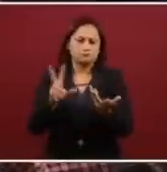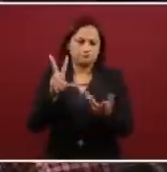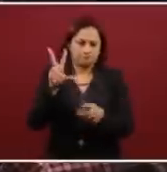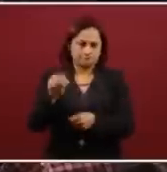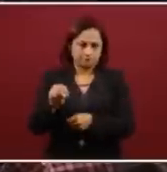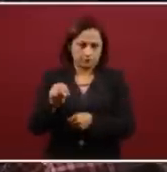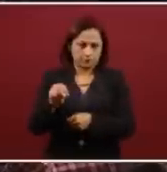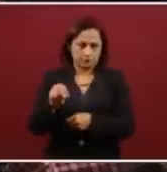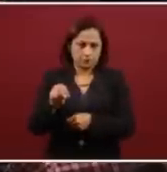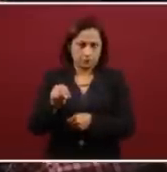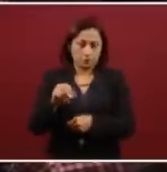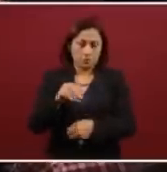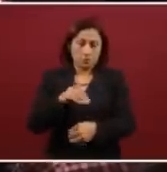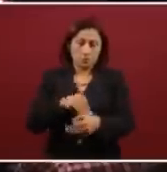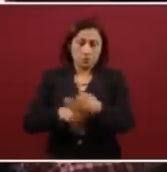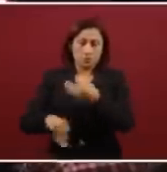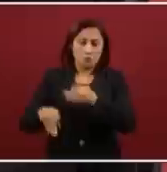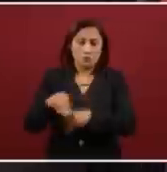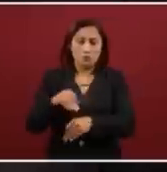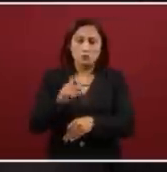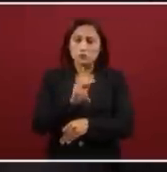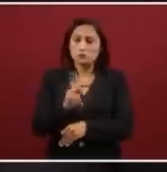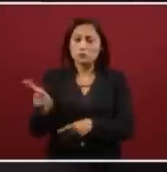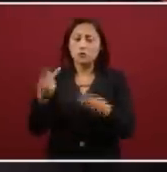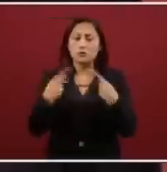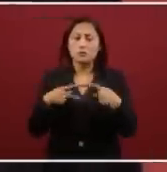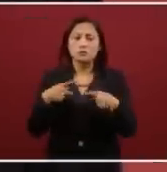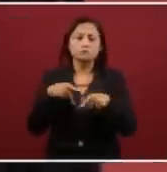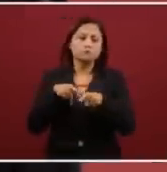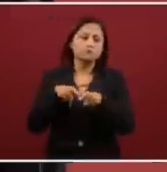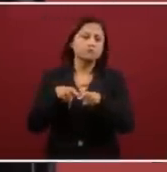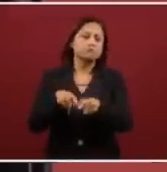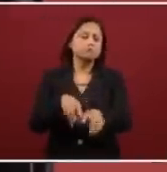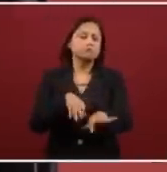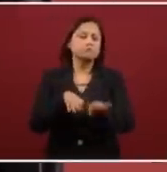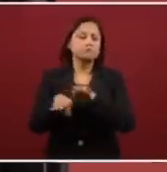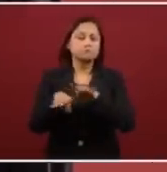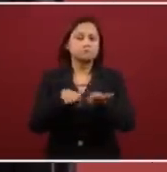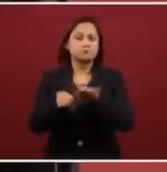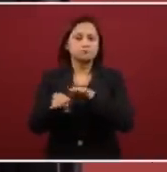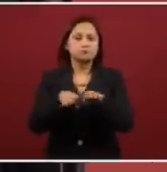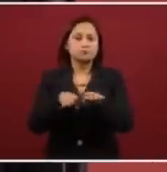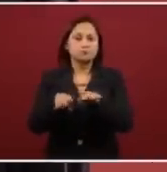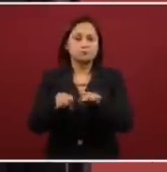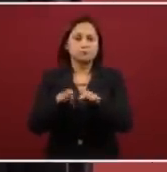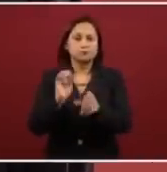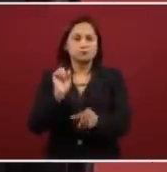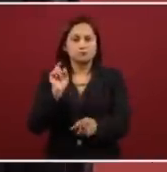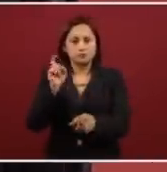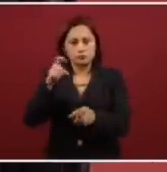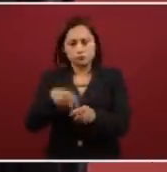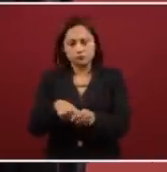se garantice la permanencia en el trabajo de